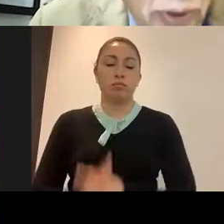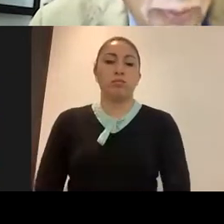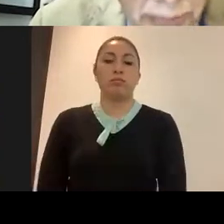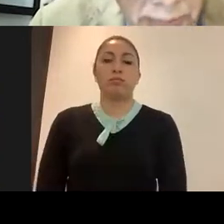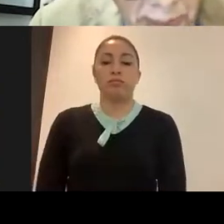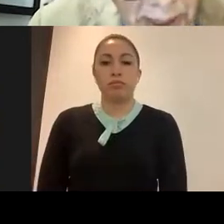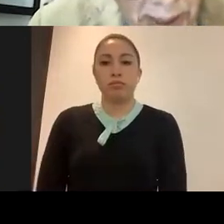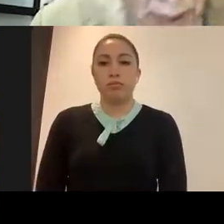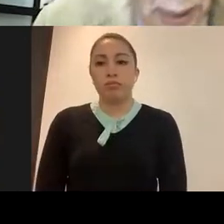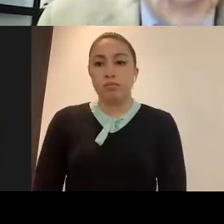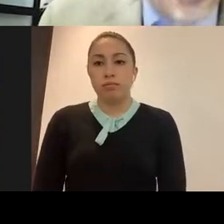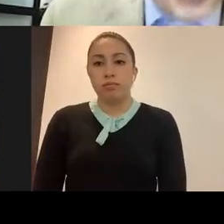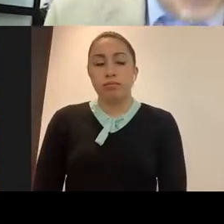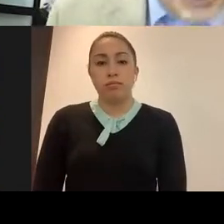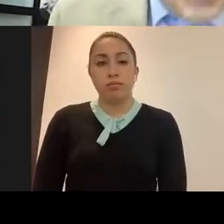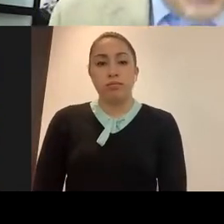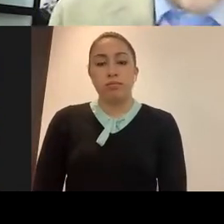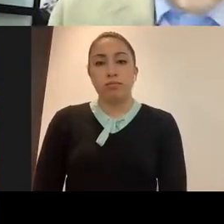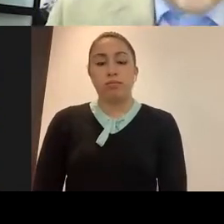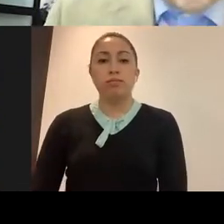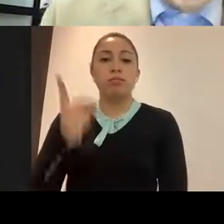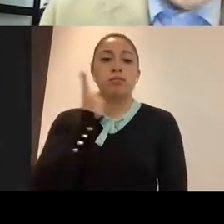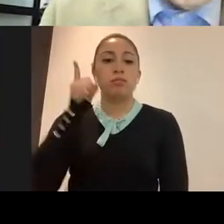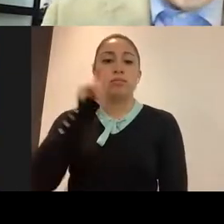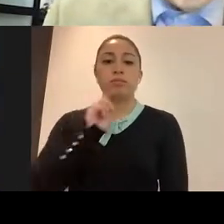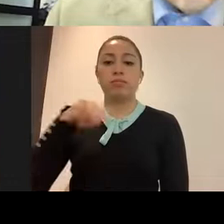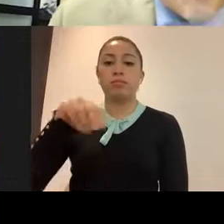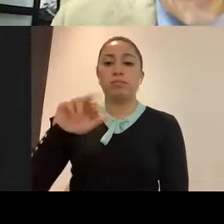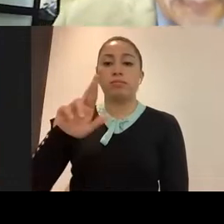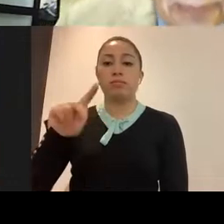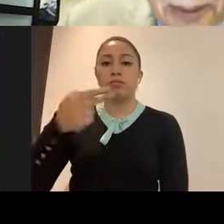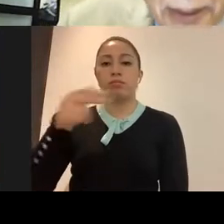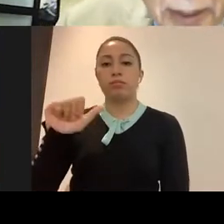voto. Diputada Marta Ávila Ventura.